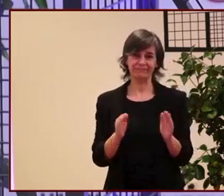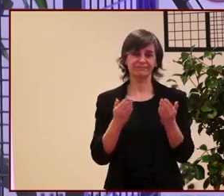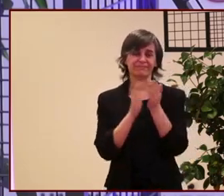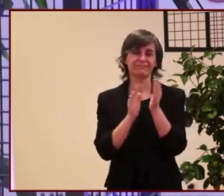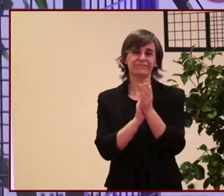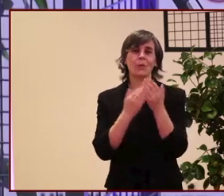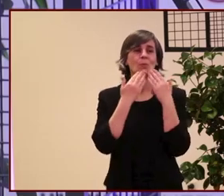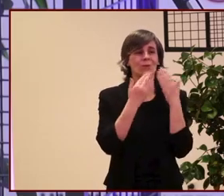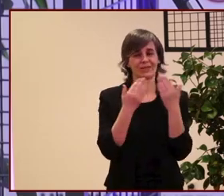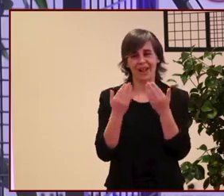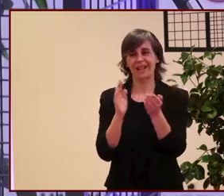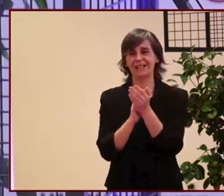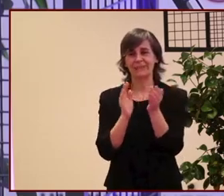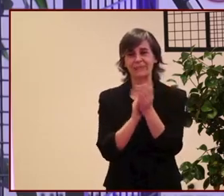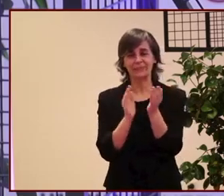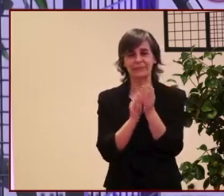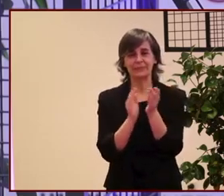muchas gracias